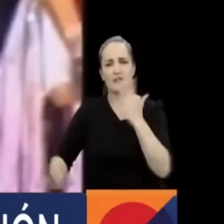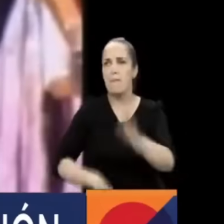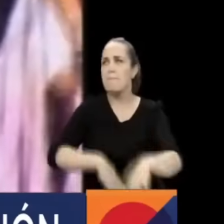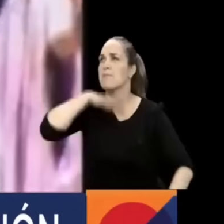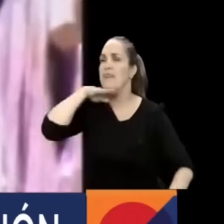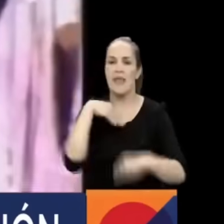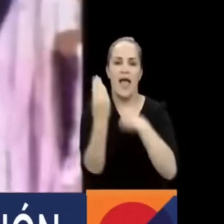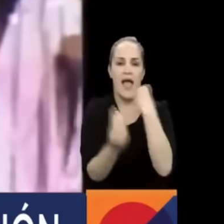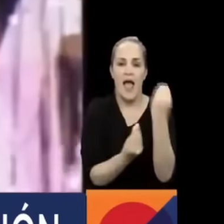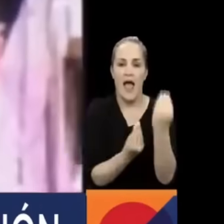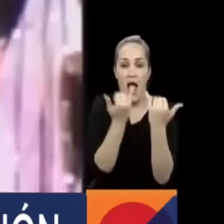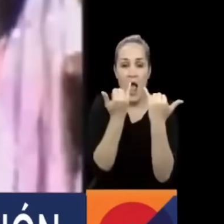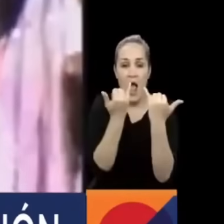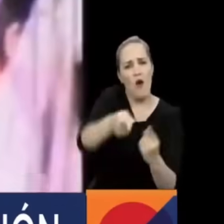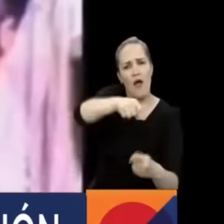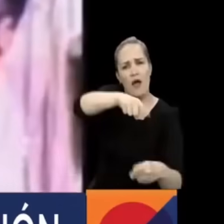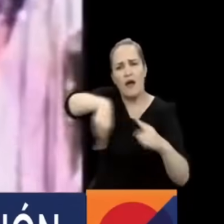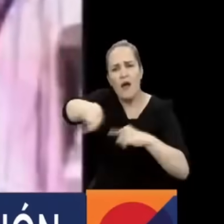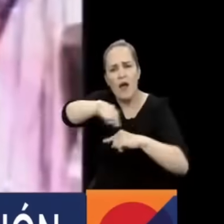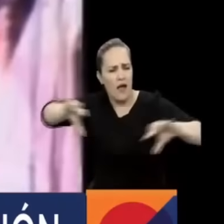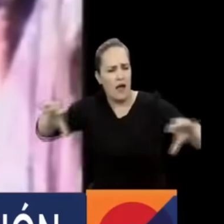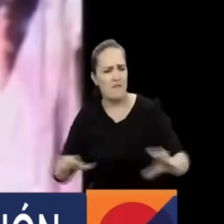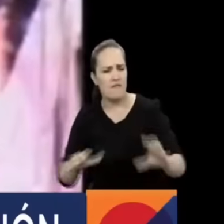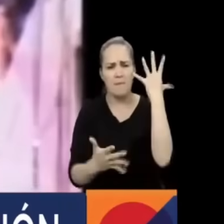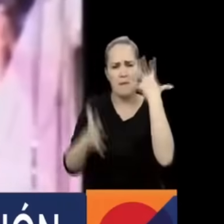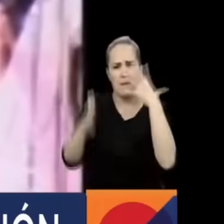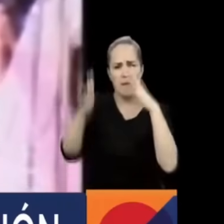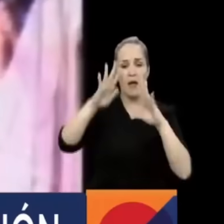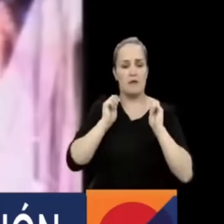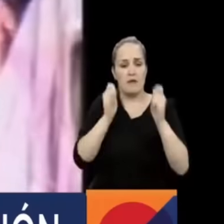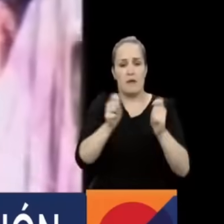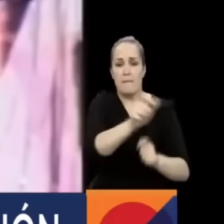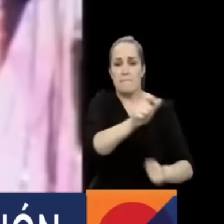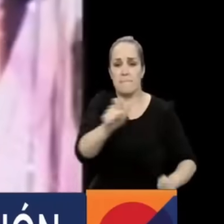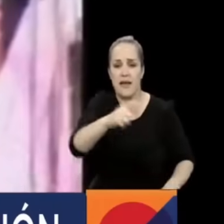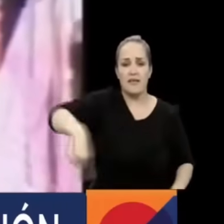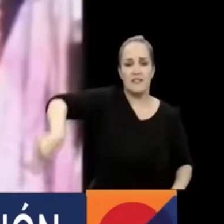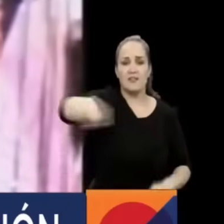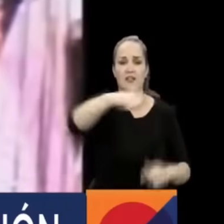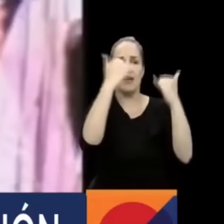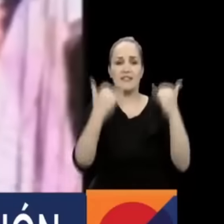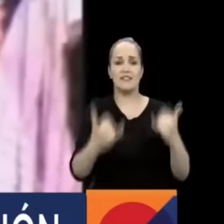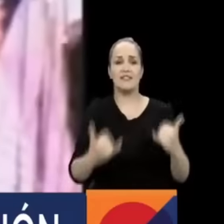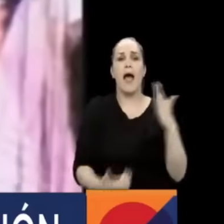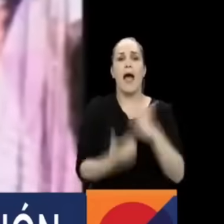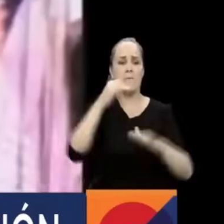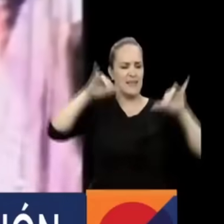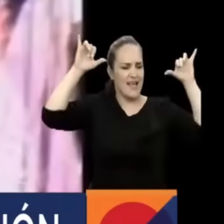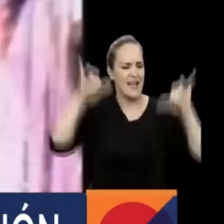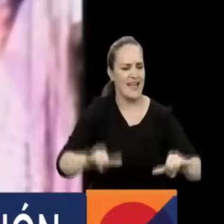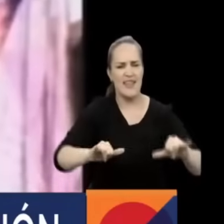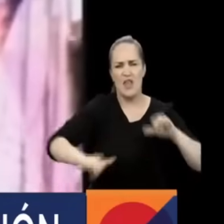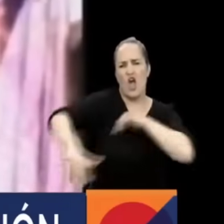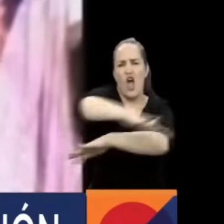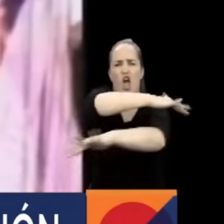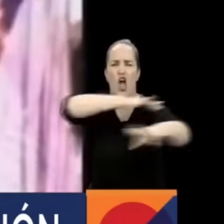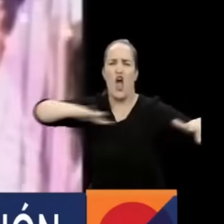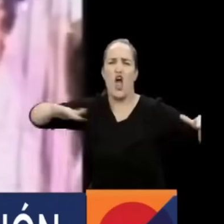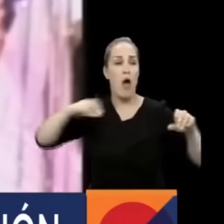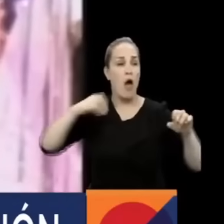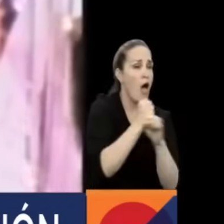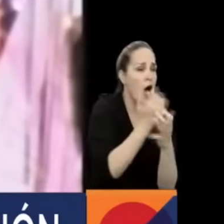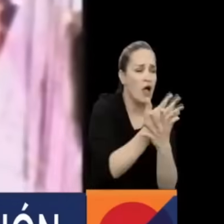gran monocuco guayabero, declaro a mis feudos en estado de sitio carnavalero,